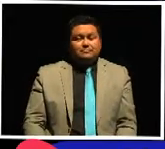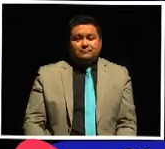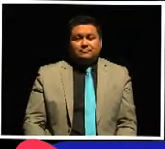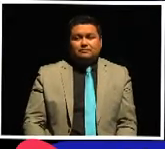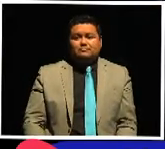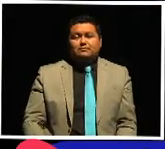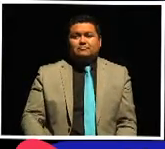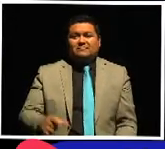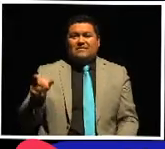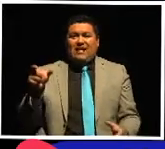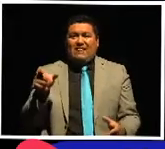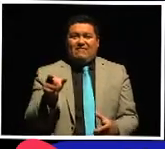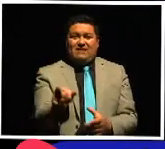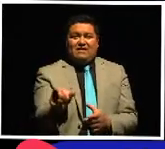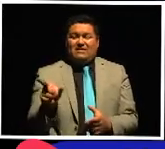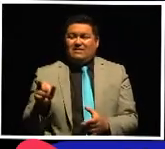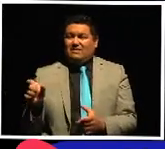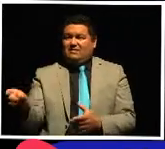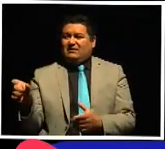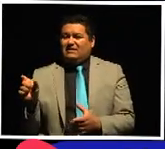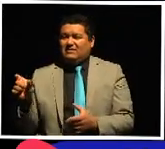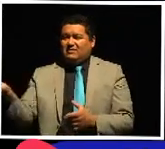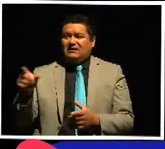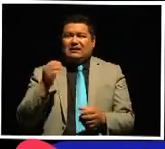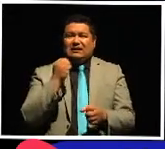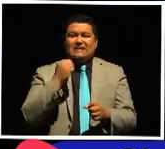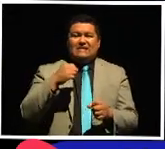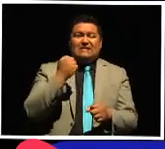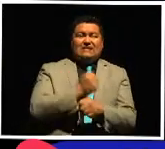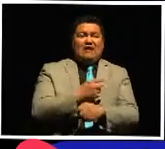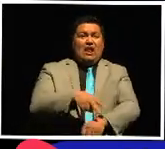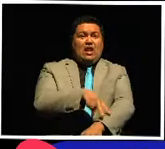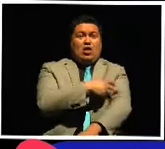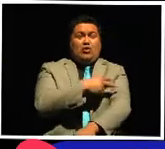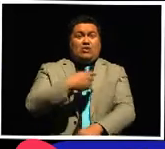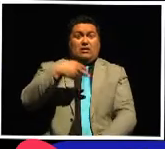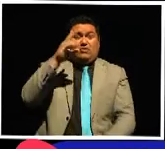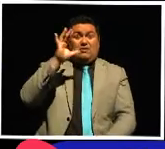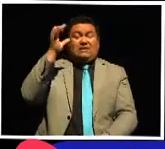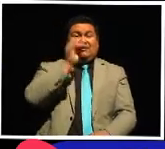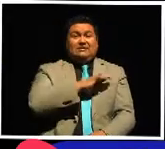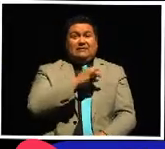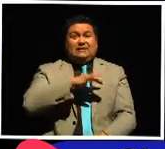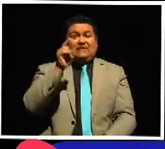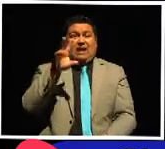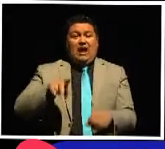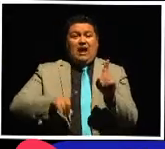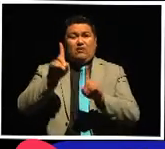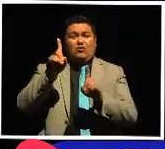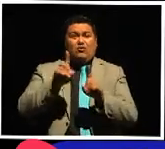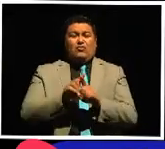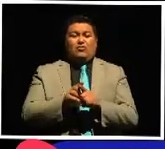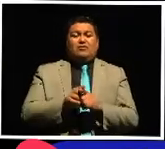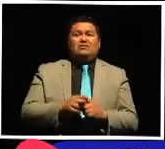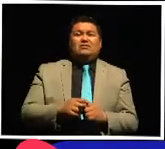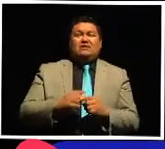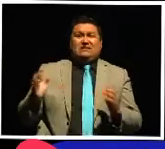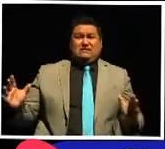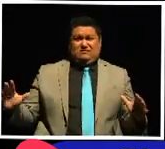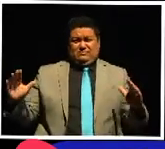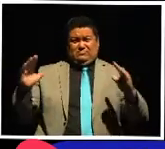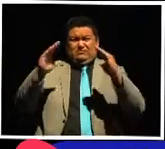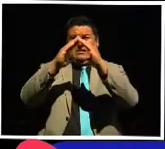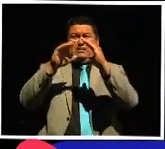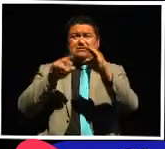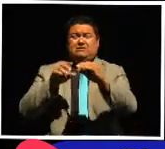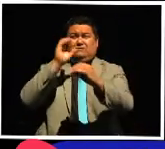muchas tarjetas, en el telescopio ALMA en el norte de Chile, trabajamos en APEX, trabajamos arriba en el Cerro Chenantur. Este